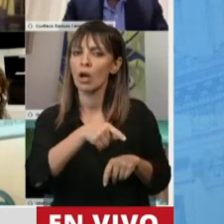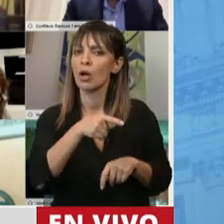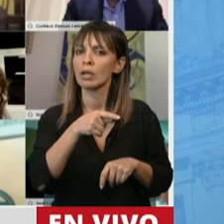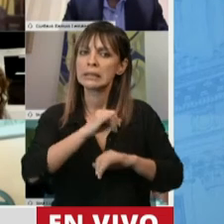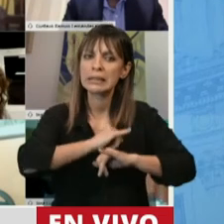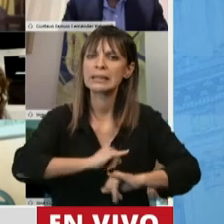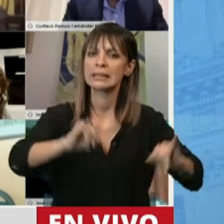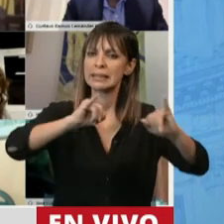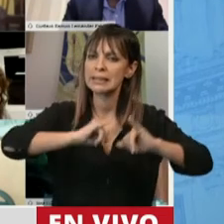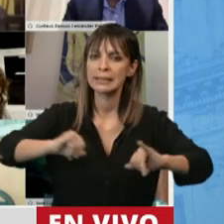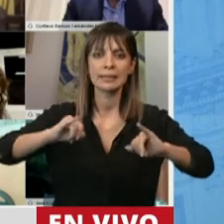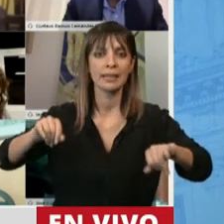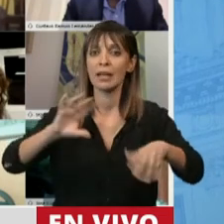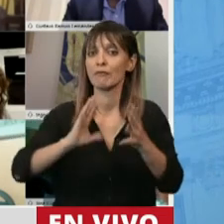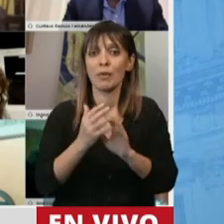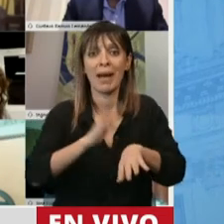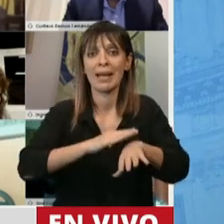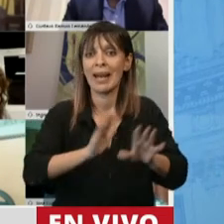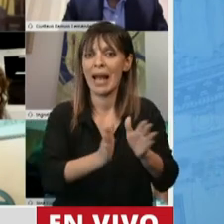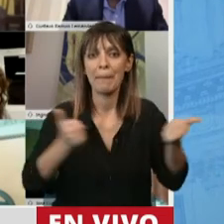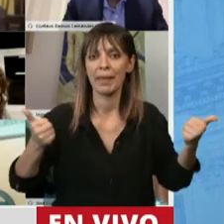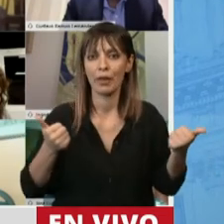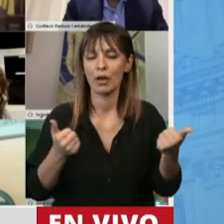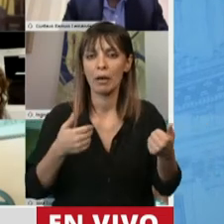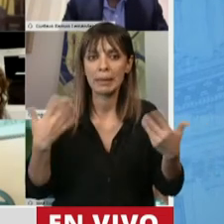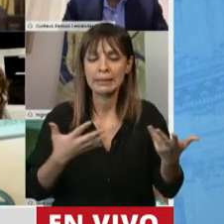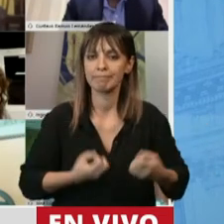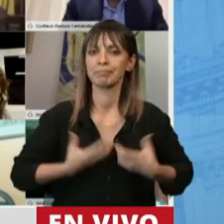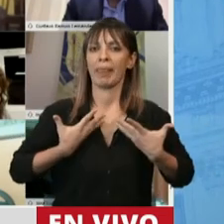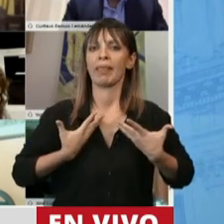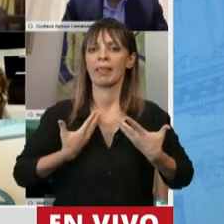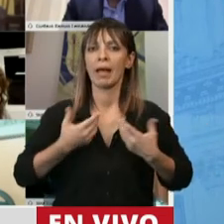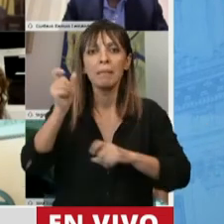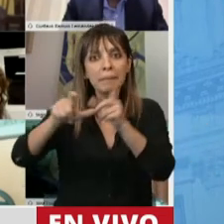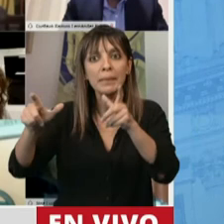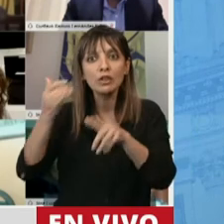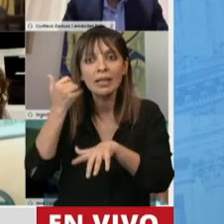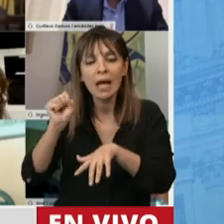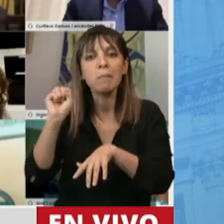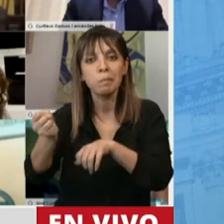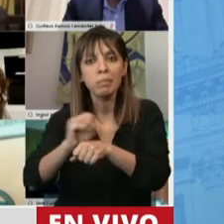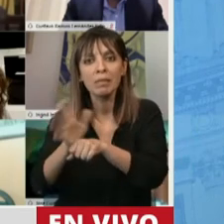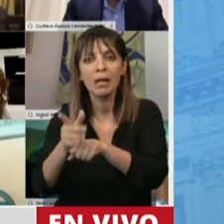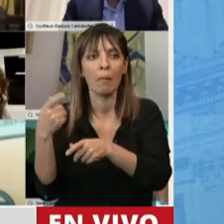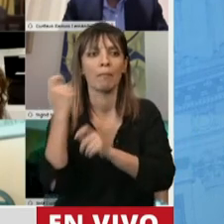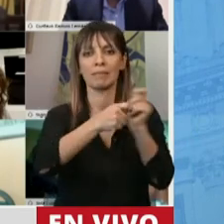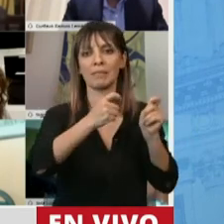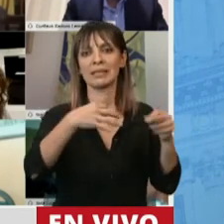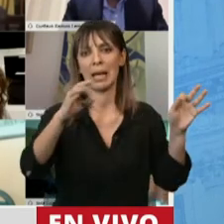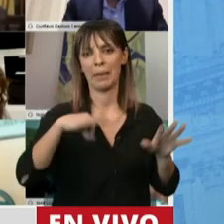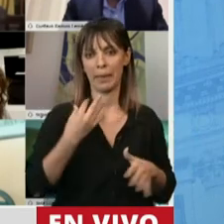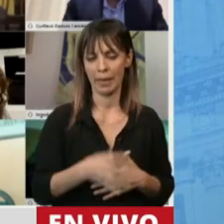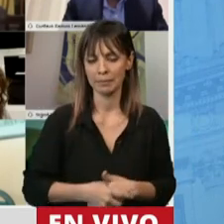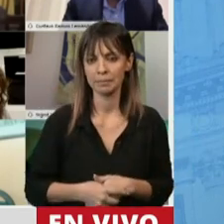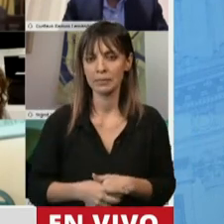difunda ampliamente y de forma urgente esta campaña para alentar a las personas que han sido contagiadas a donar y con ello salvar vidas.